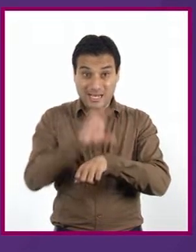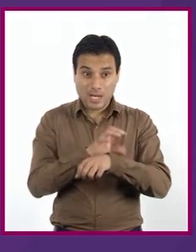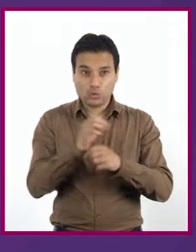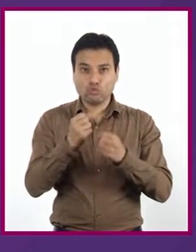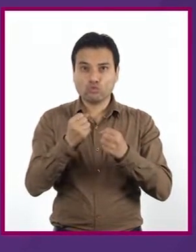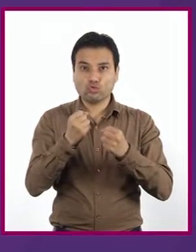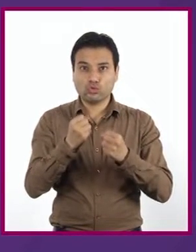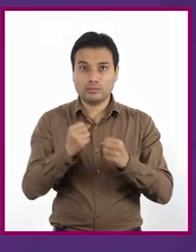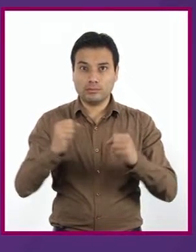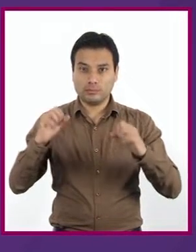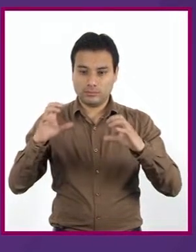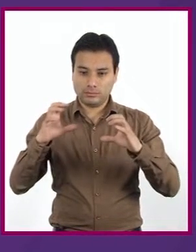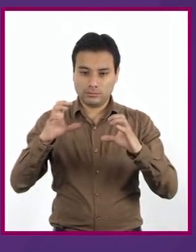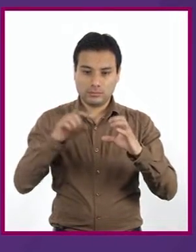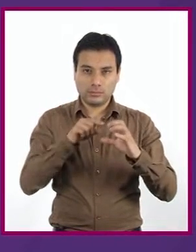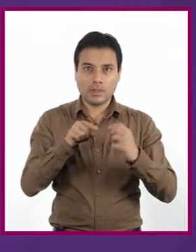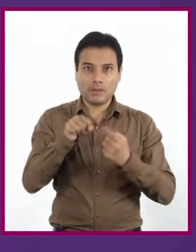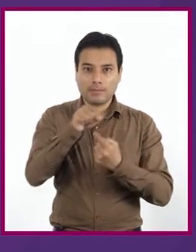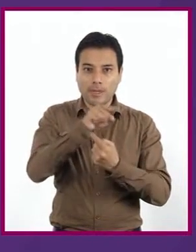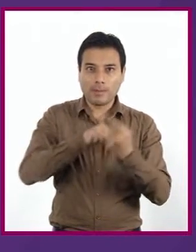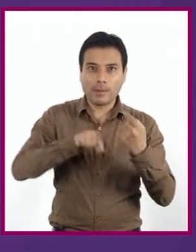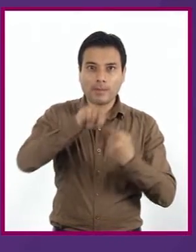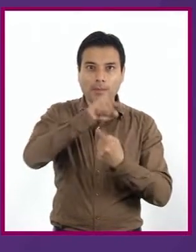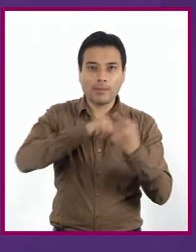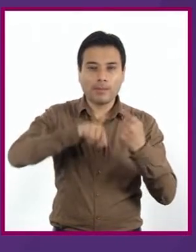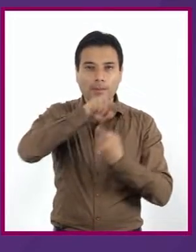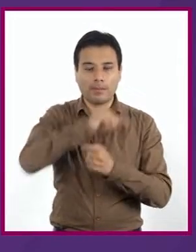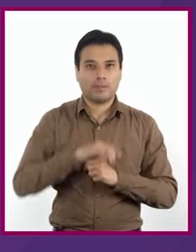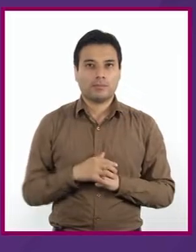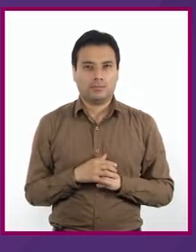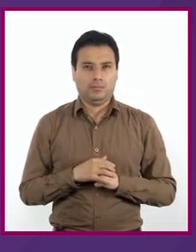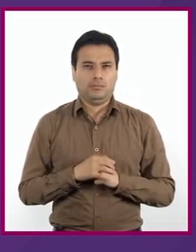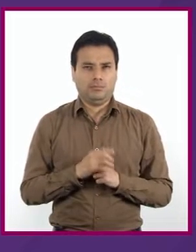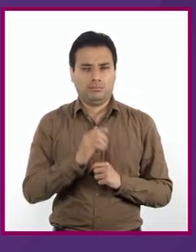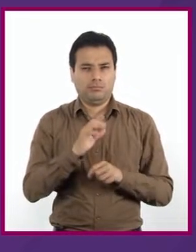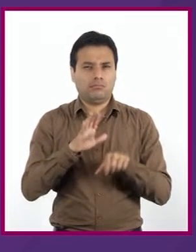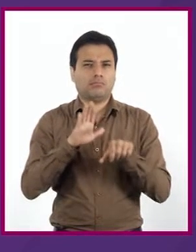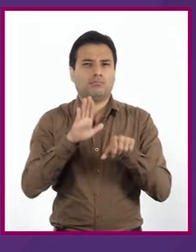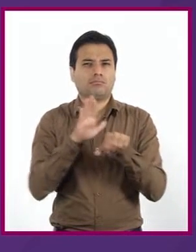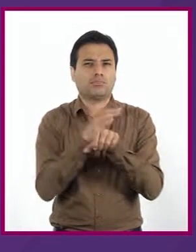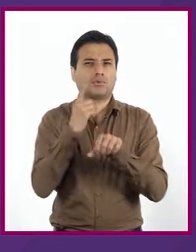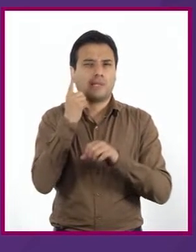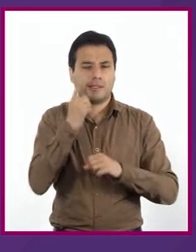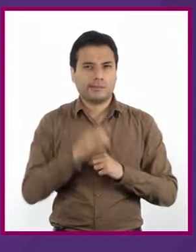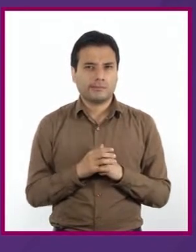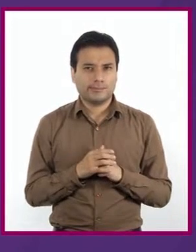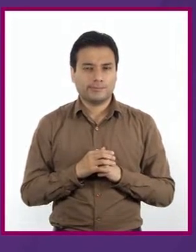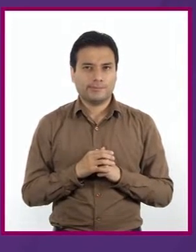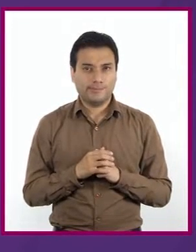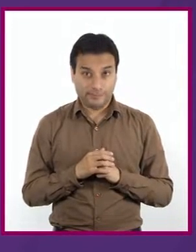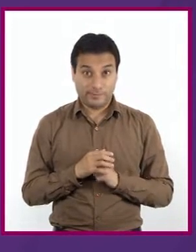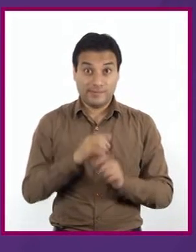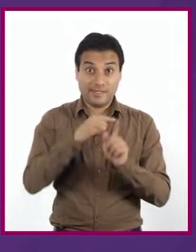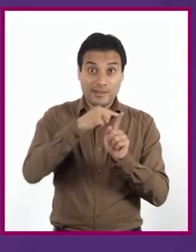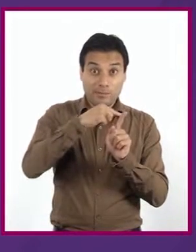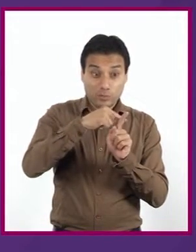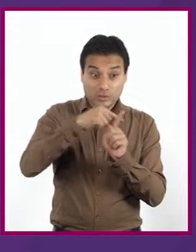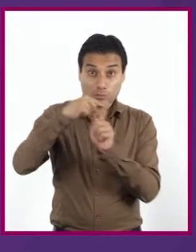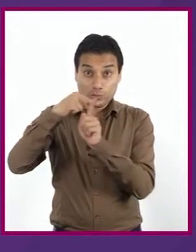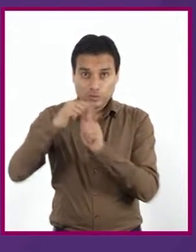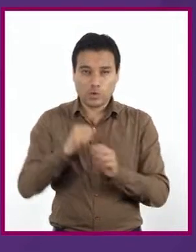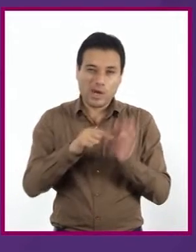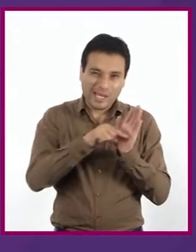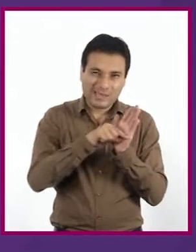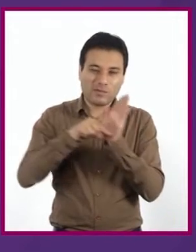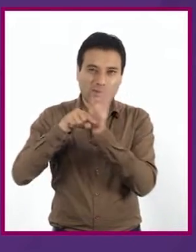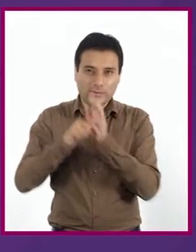decir, viajan hacia el lado opuesto. Esto es debido a que las cargas iguales se repelen.